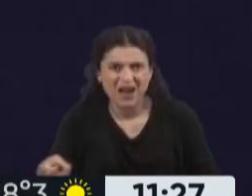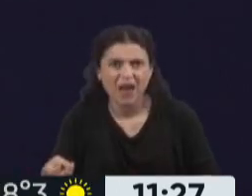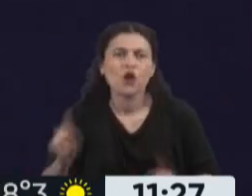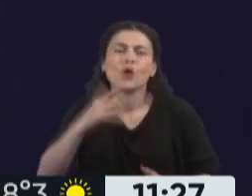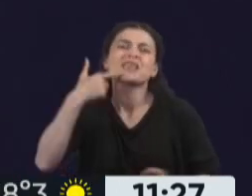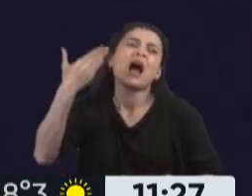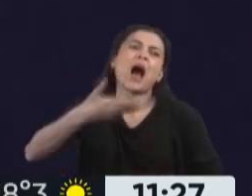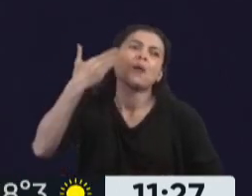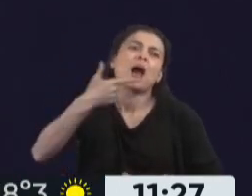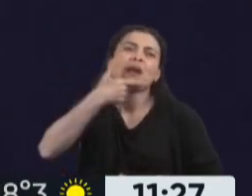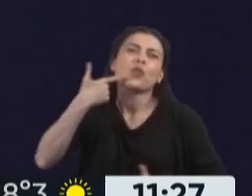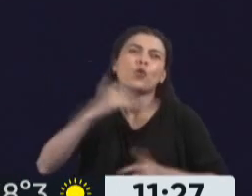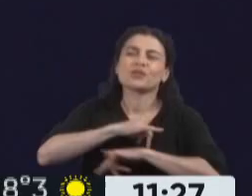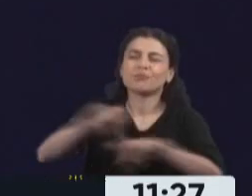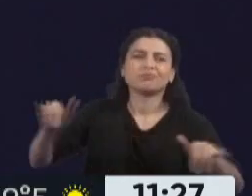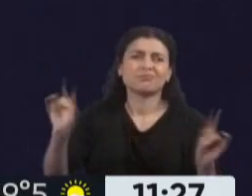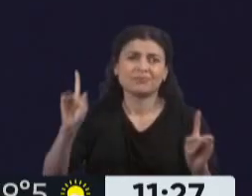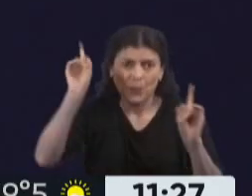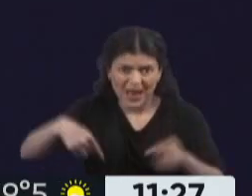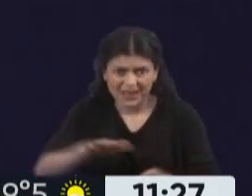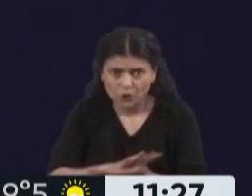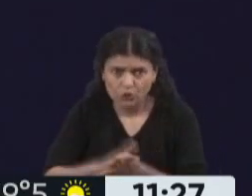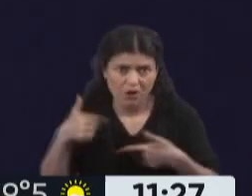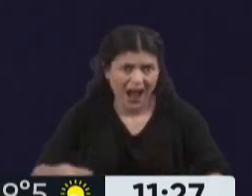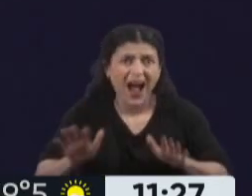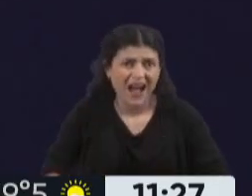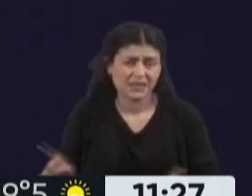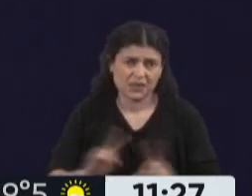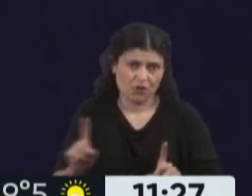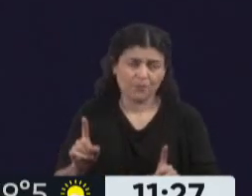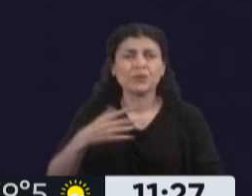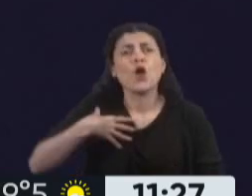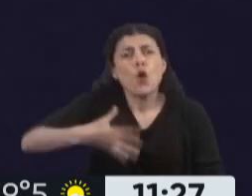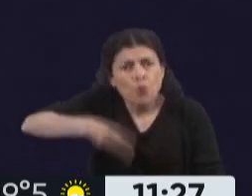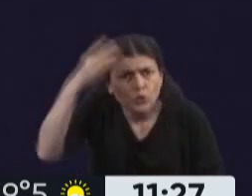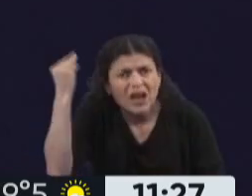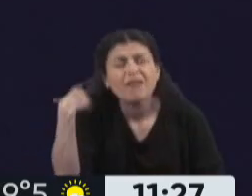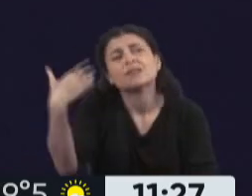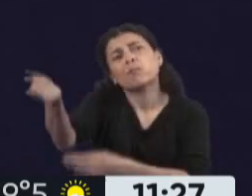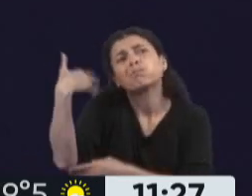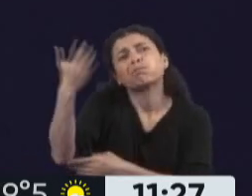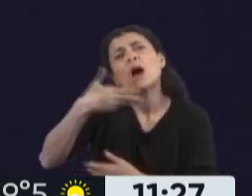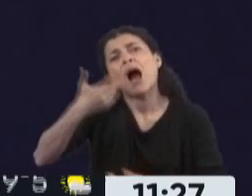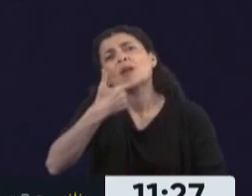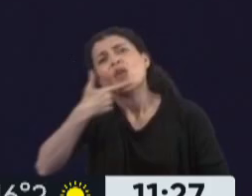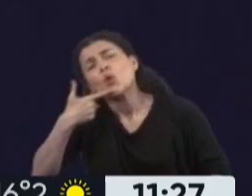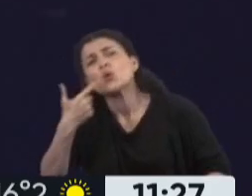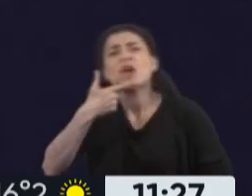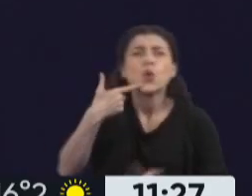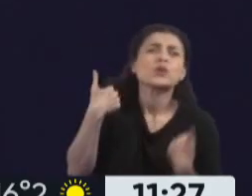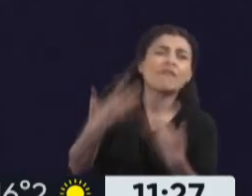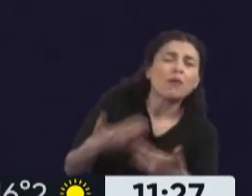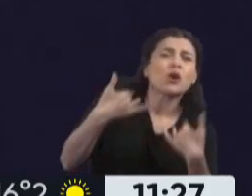pueda resolver el tema de las jubilaciones, porque de hecho el populismo lo que ha hecho fue despedazarlas las jubilaciones, ¿no?